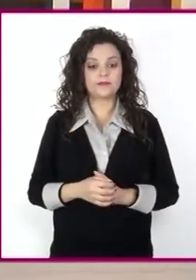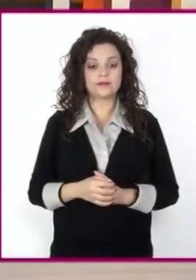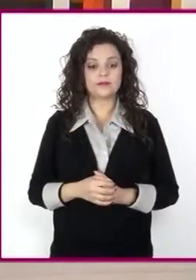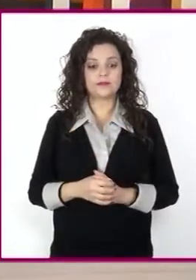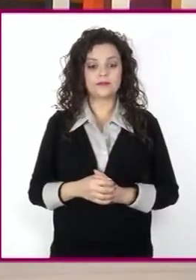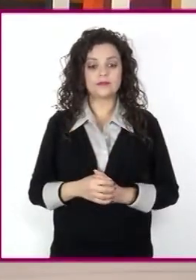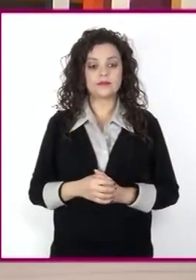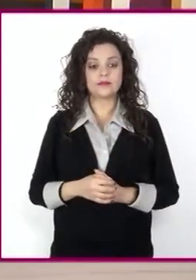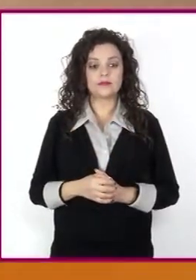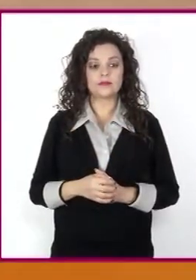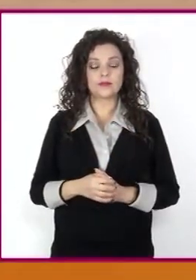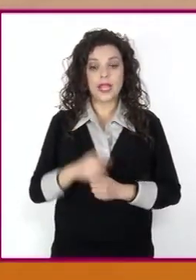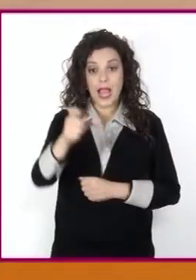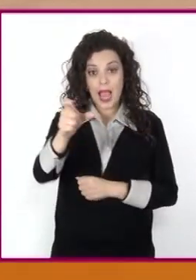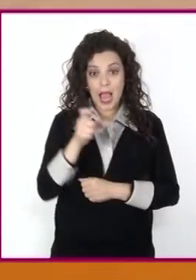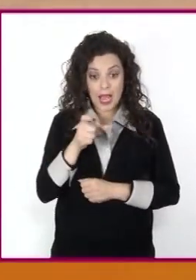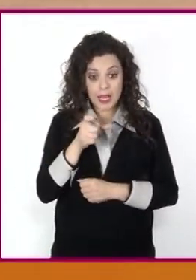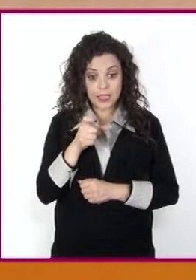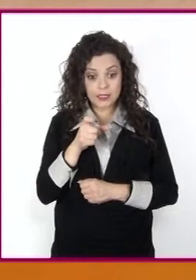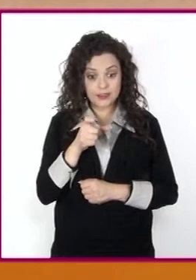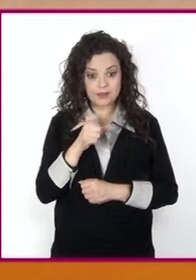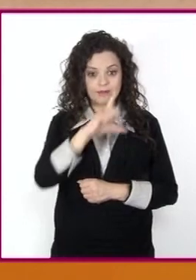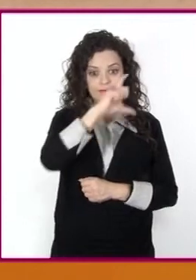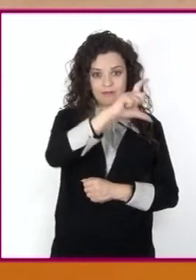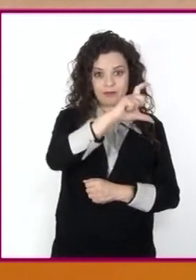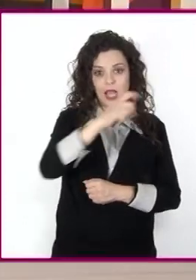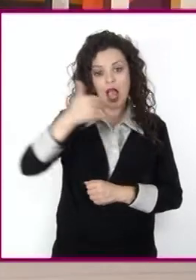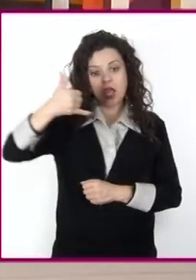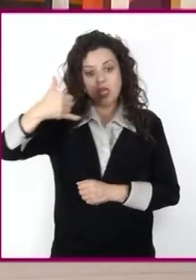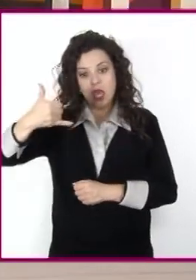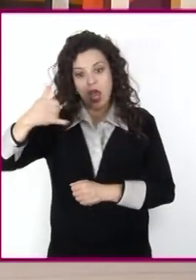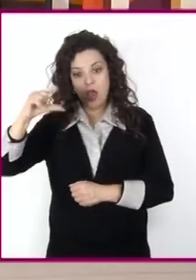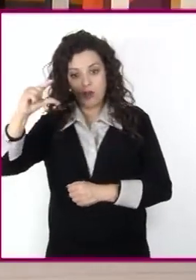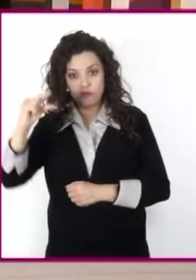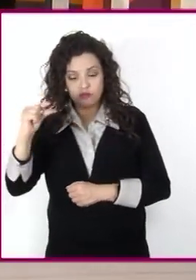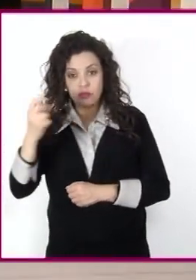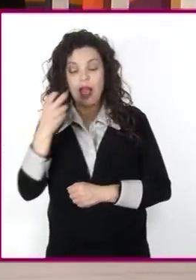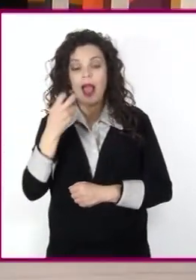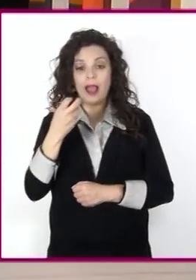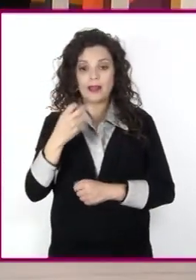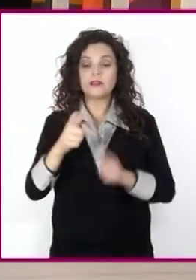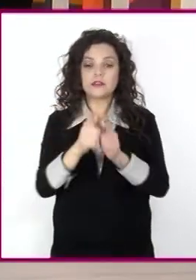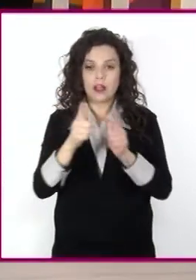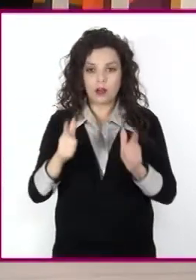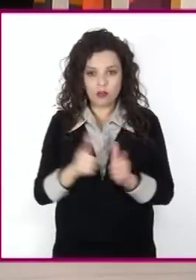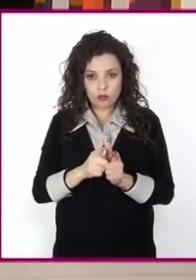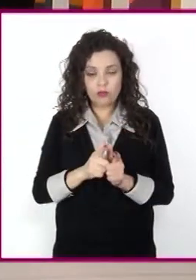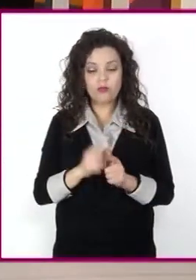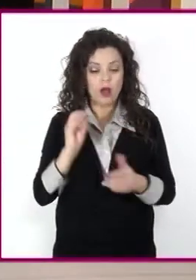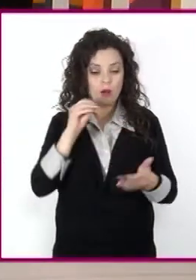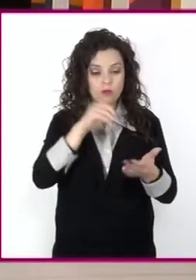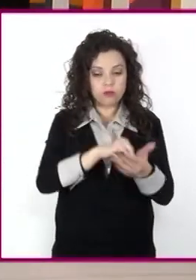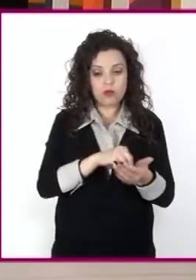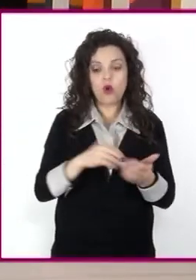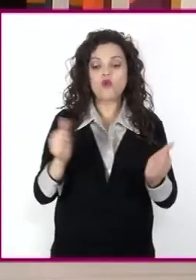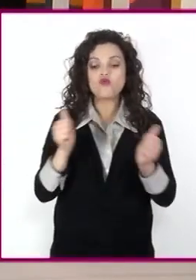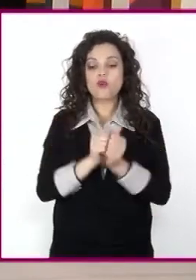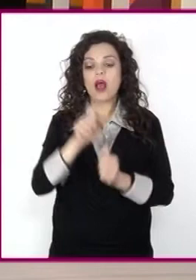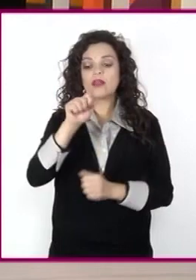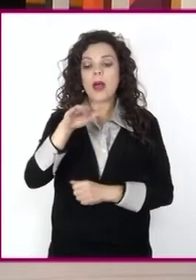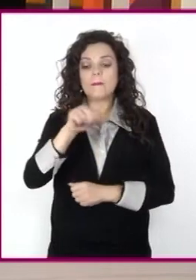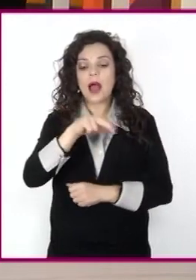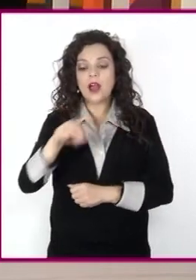X y Y. Estos pueden colocarse en el grupo que les corresponde por tamaños o bien